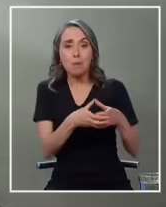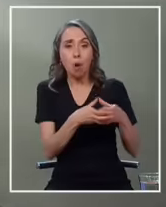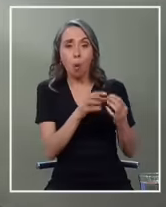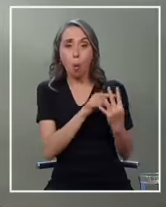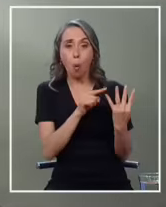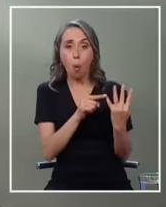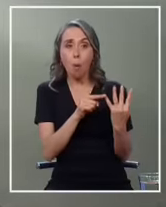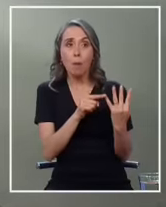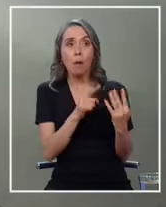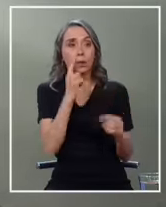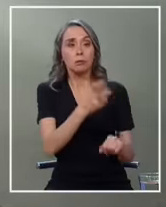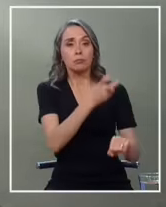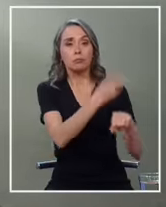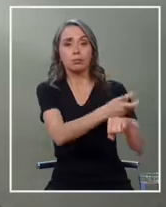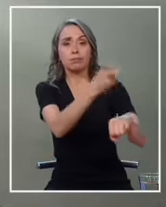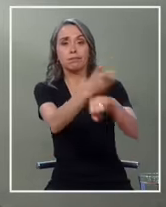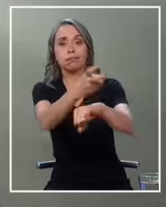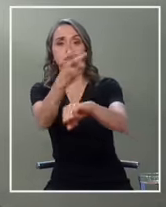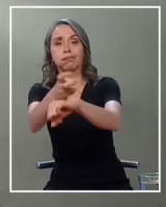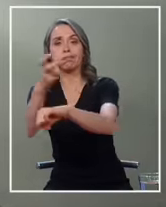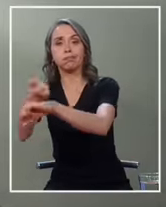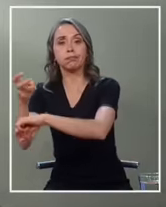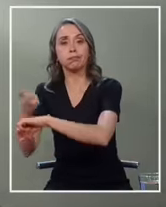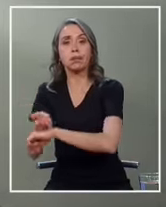banda detrás de esta serie de asaltos.